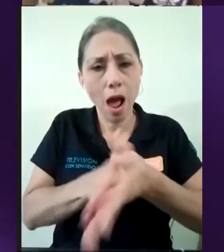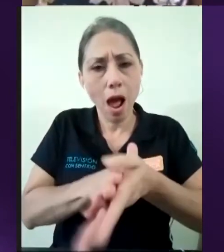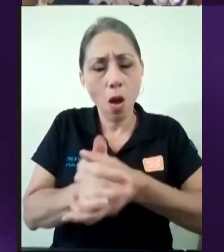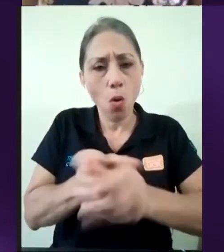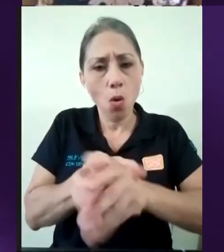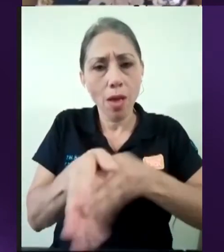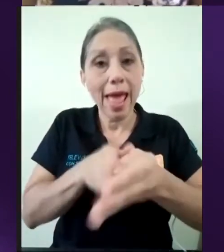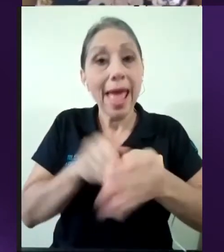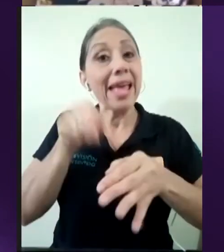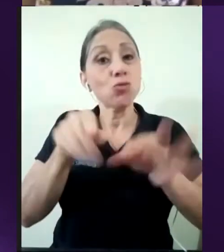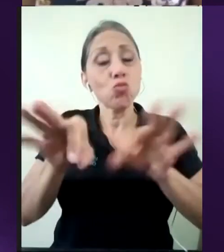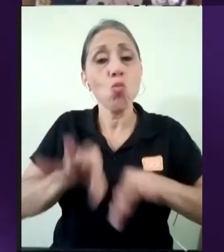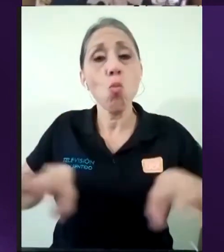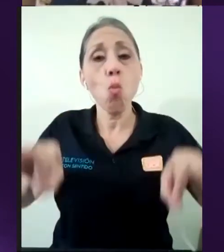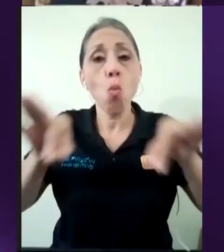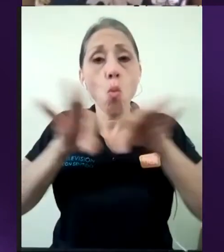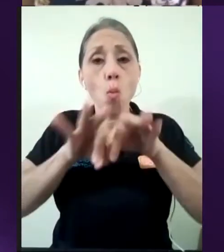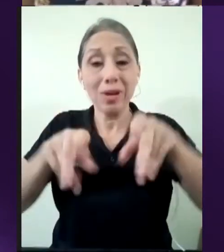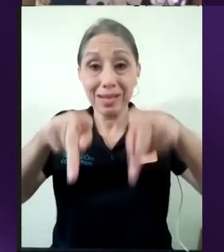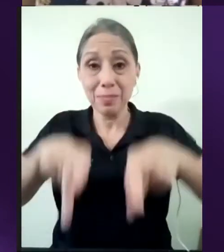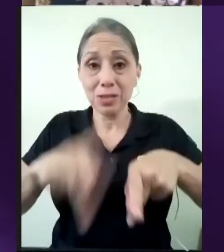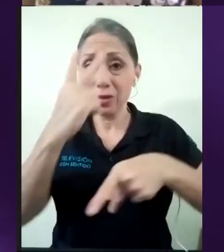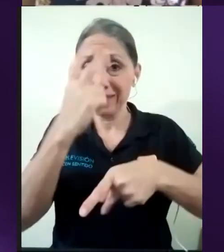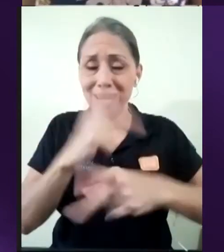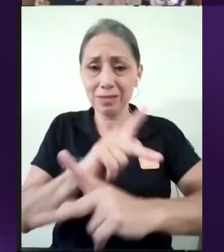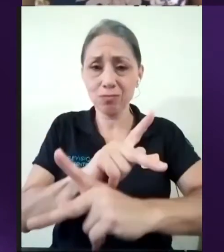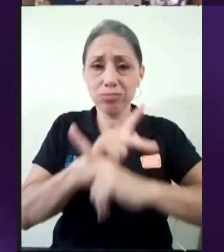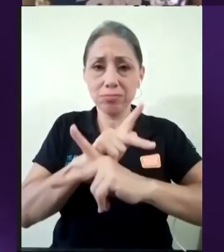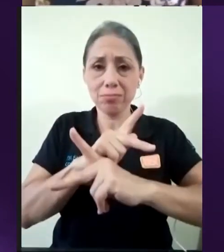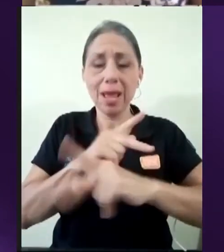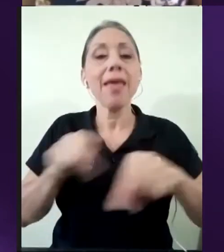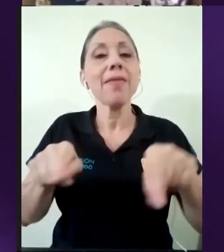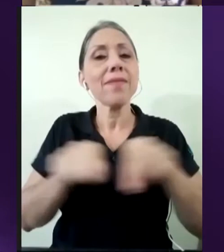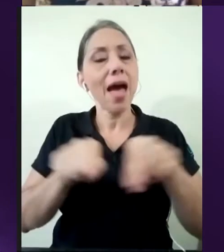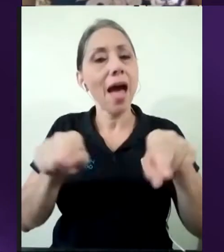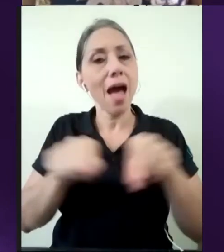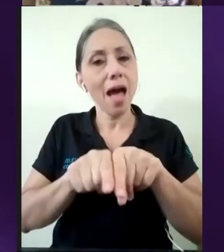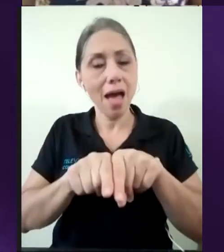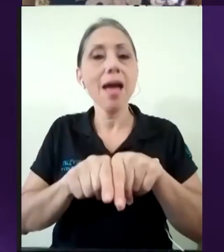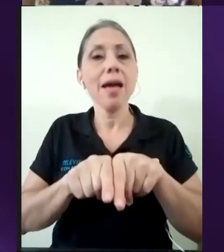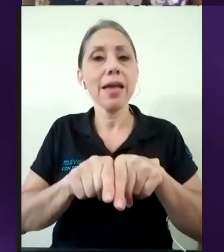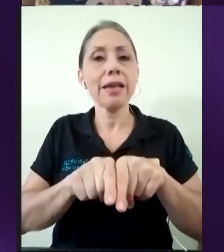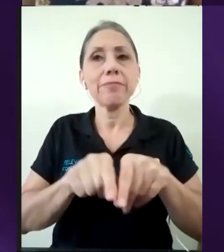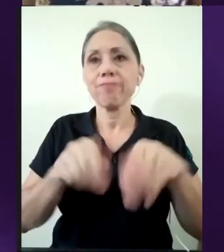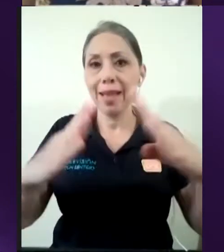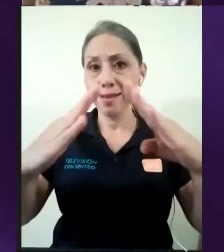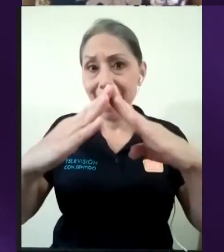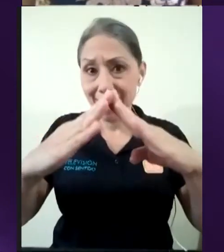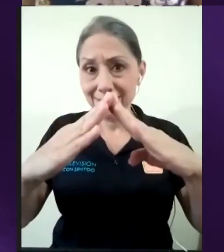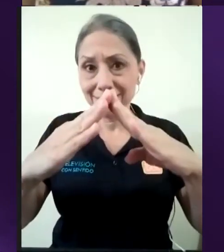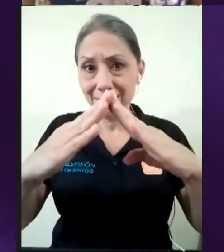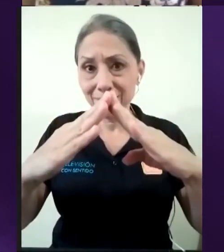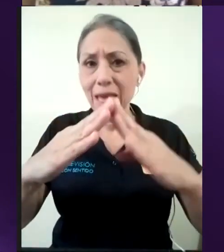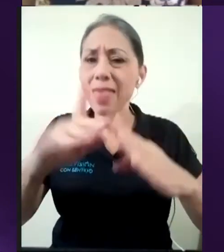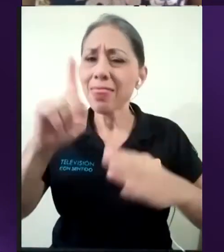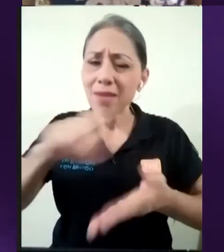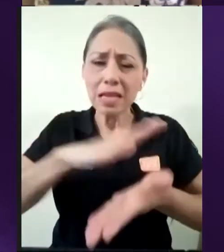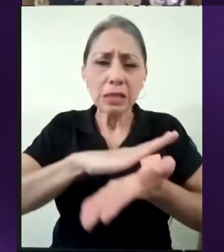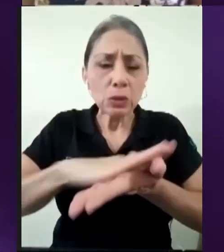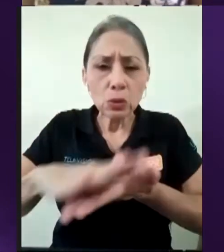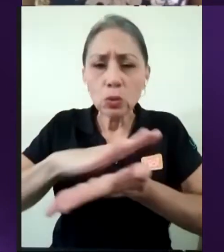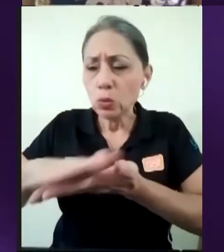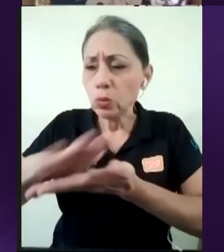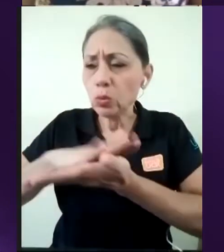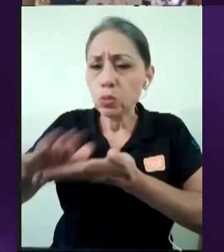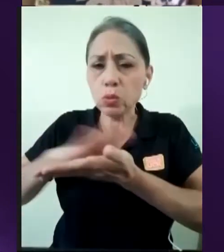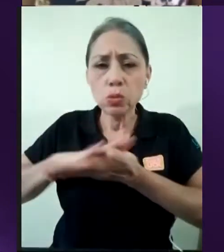personas ciegas, como también extremar la limpieza en el hogar de todas las superficies.